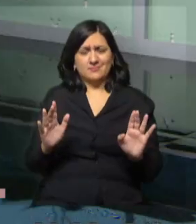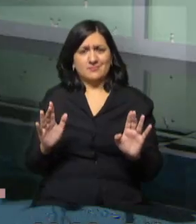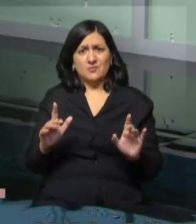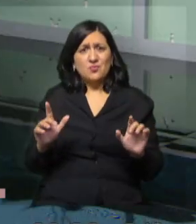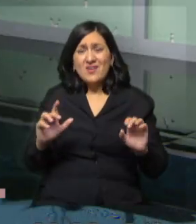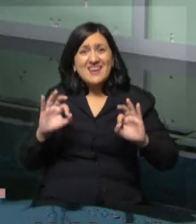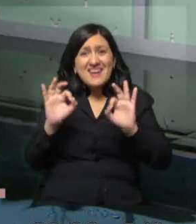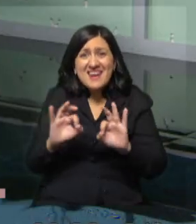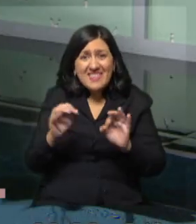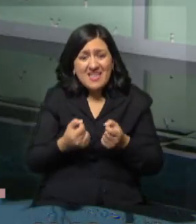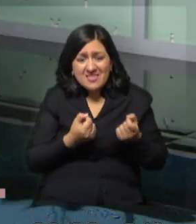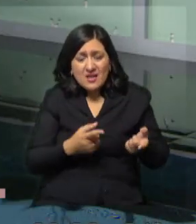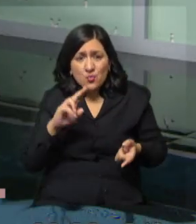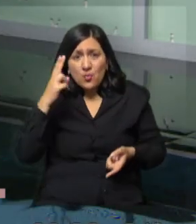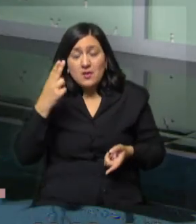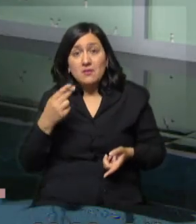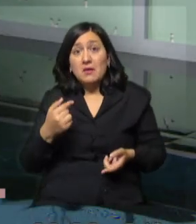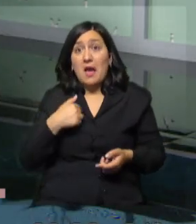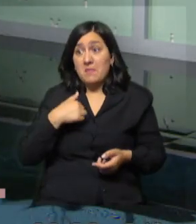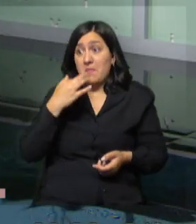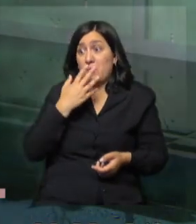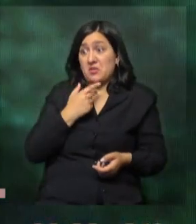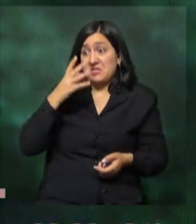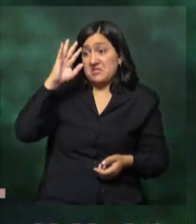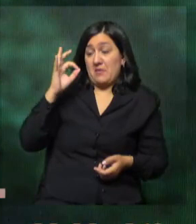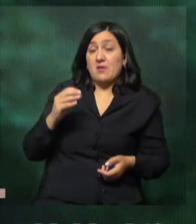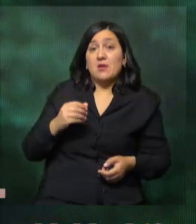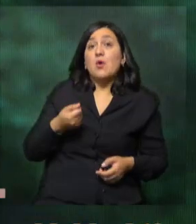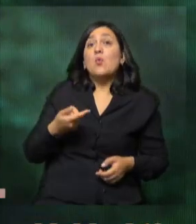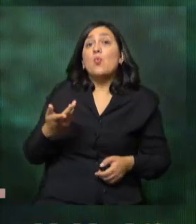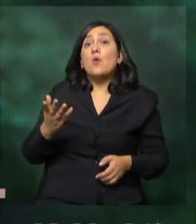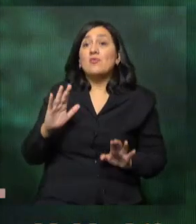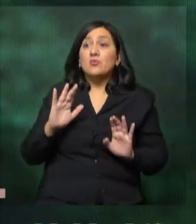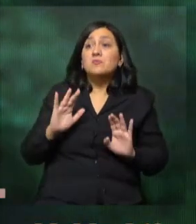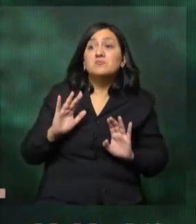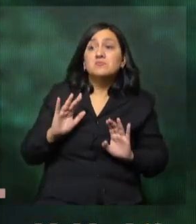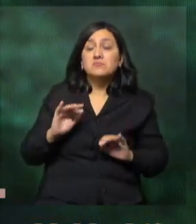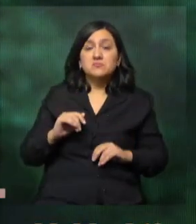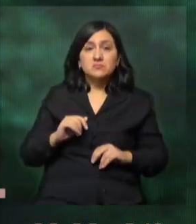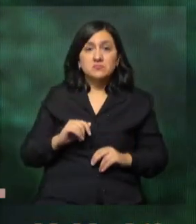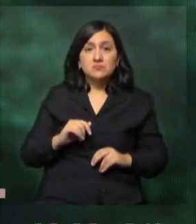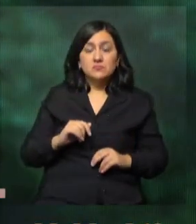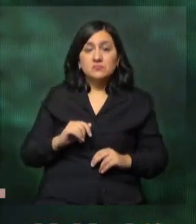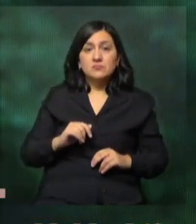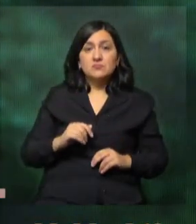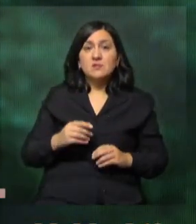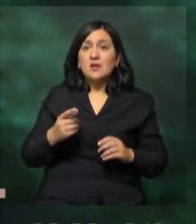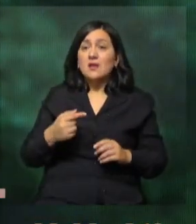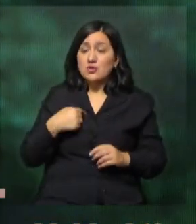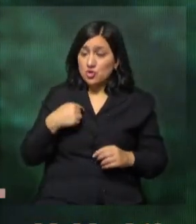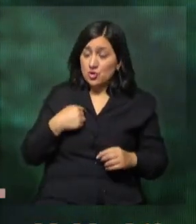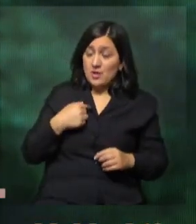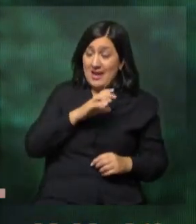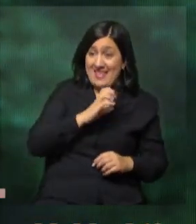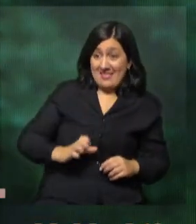nada, no dejan nada para el país. Y eso. A mí me gustaría saber, a ver, cuánto... Bueno, por lo menos, qué contrapartidas